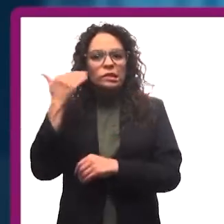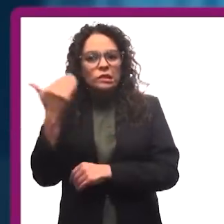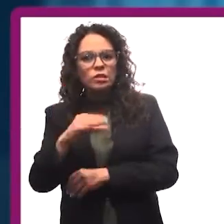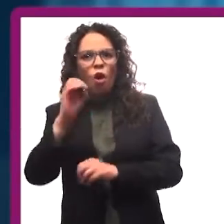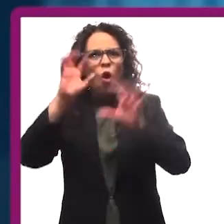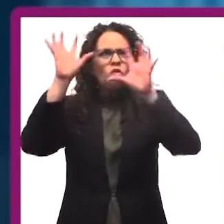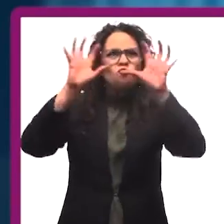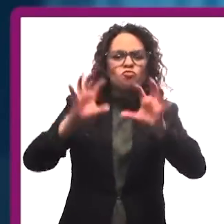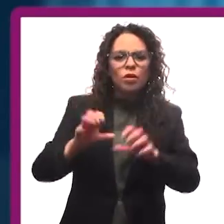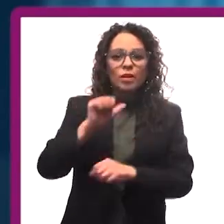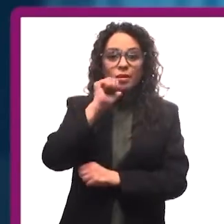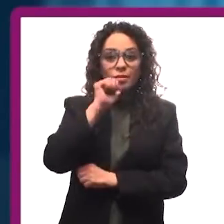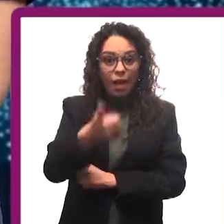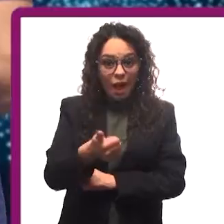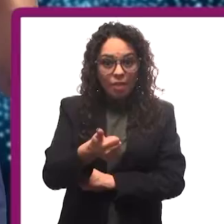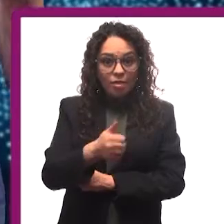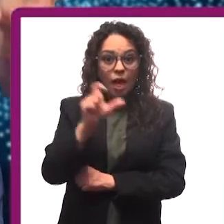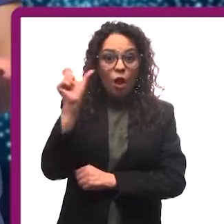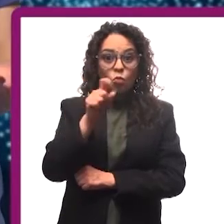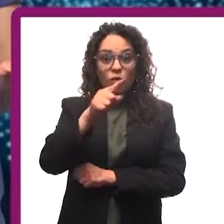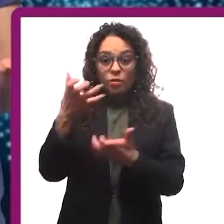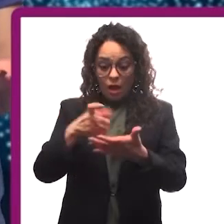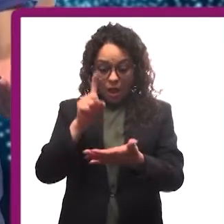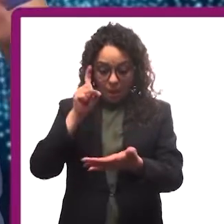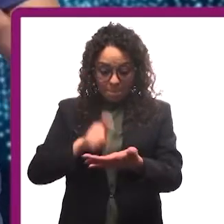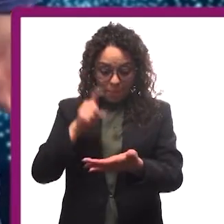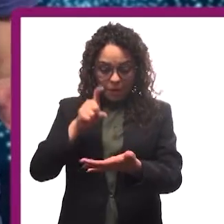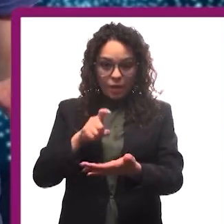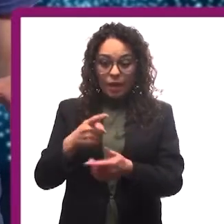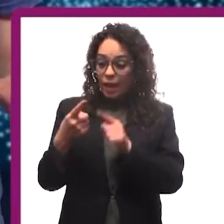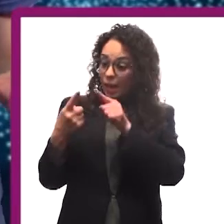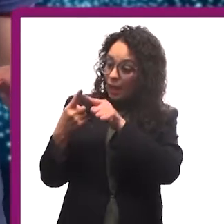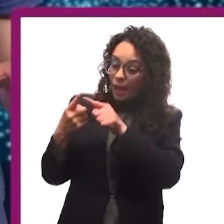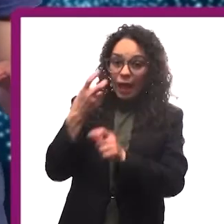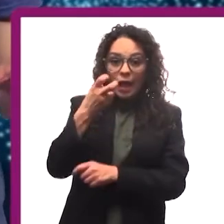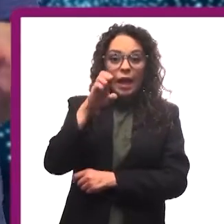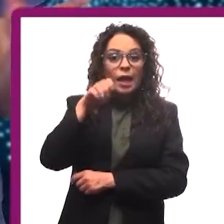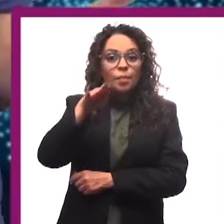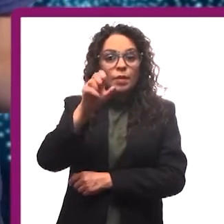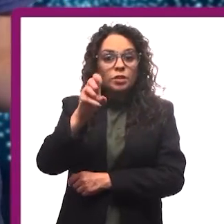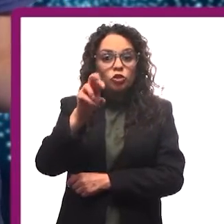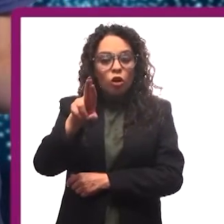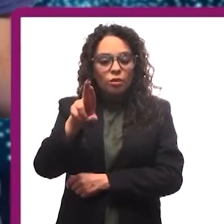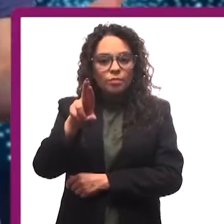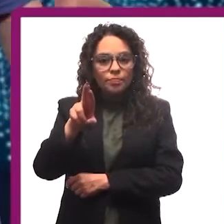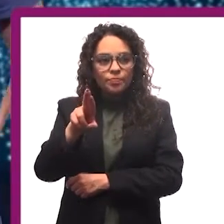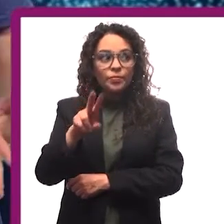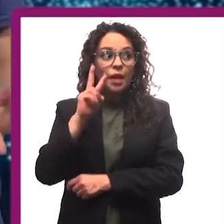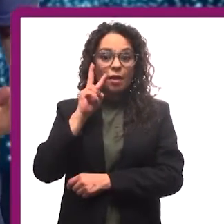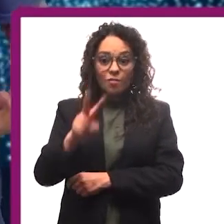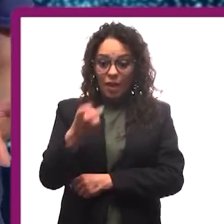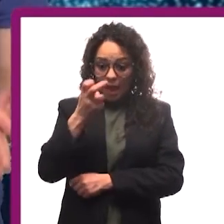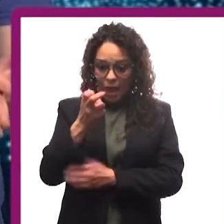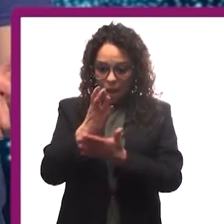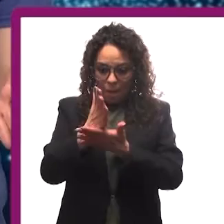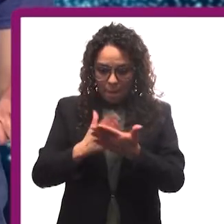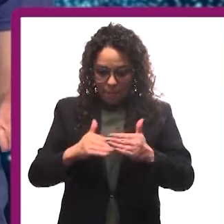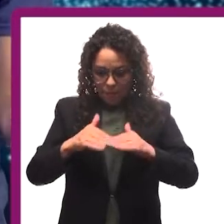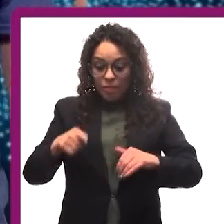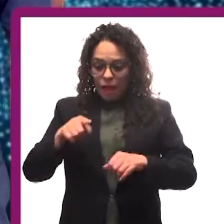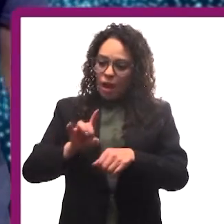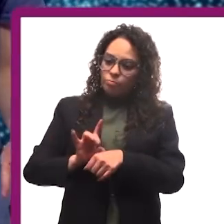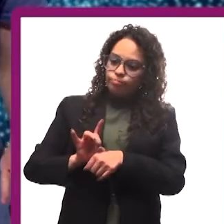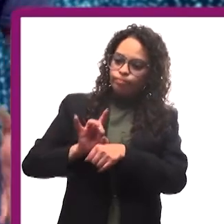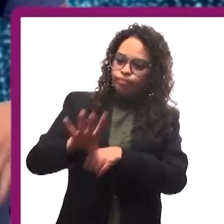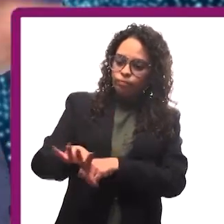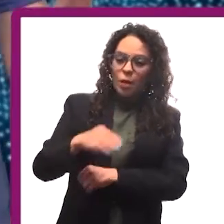celular, tu dedo se convierte en el emisor. Estos circuitos que ves aquí son el medio. Por aquí se transmite el mensaje